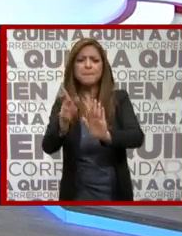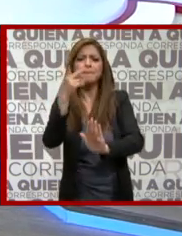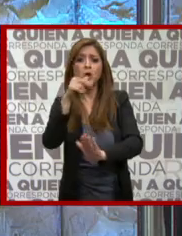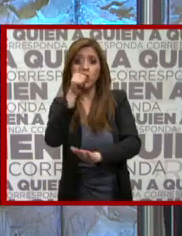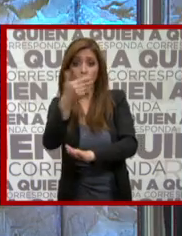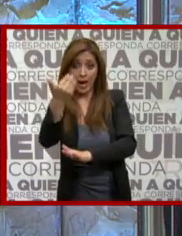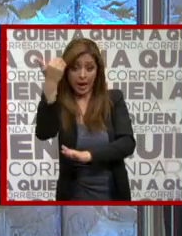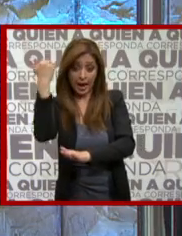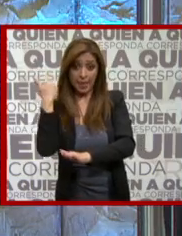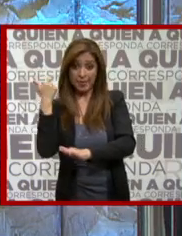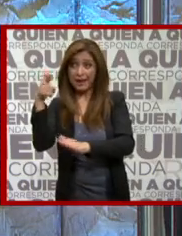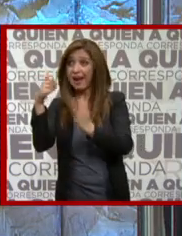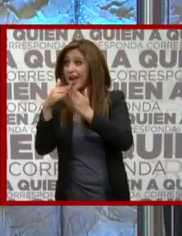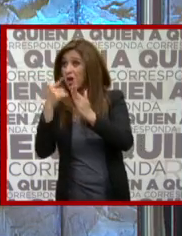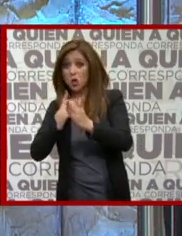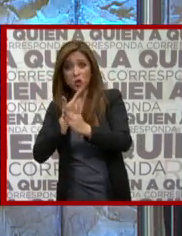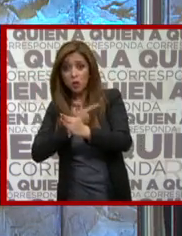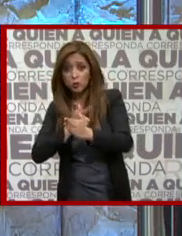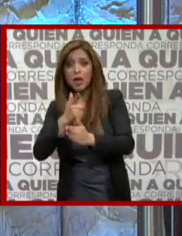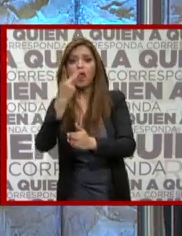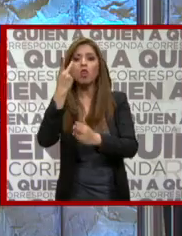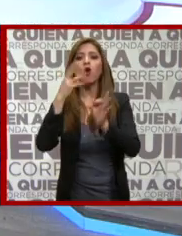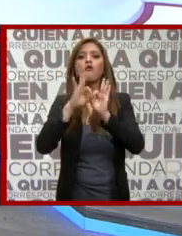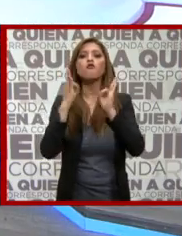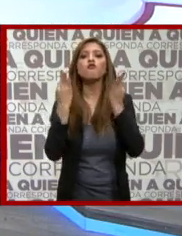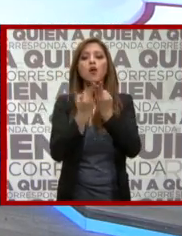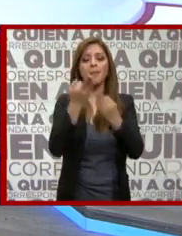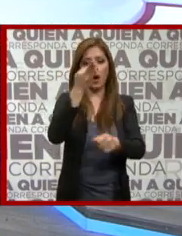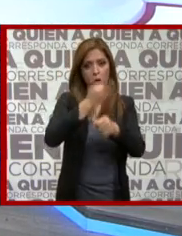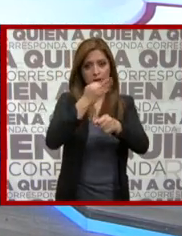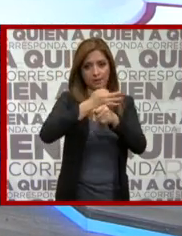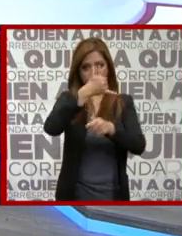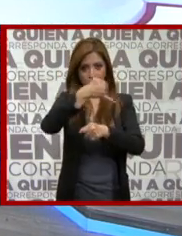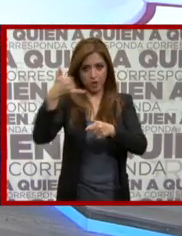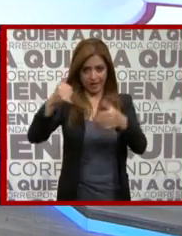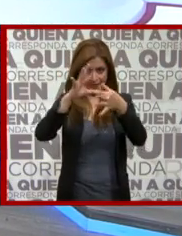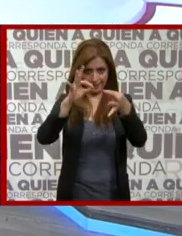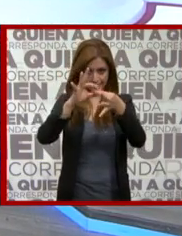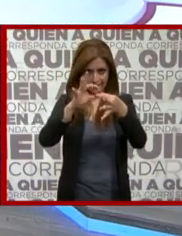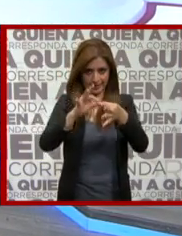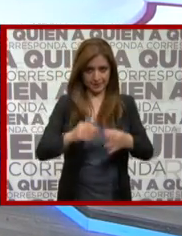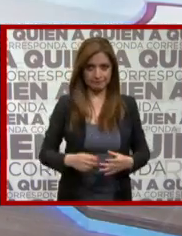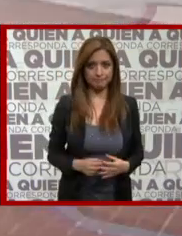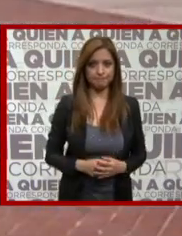casa, hay dos métodos. Y esto es lo que nos van a explicar precisamente las autoridades. Vamos a verlo.